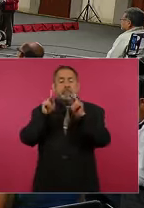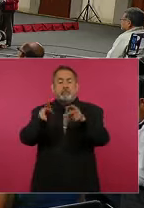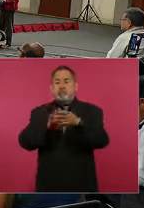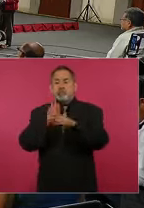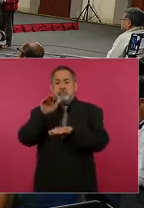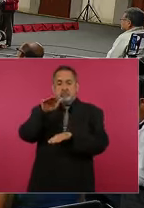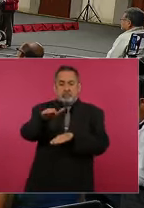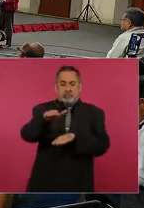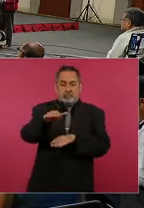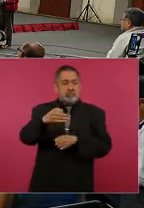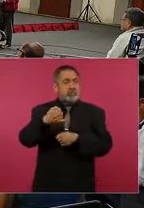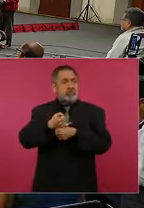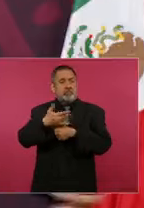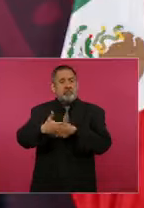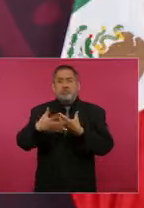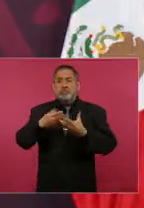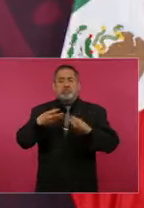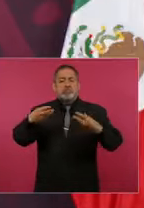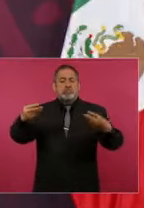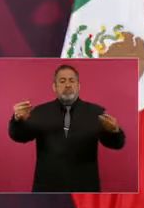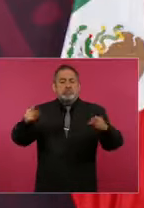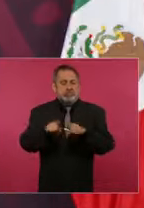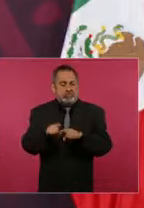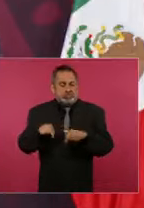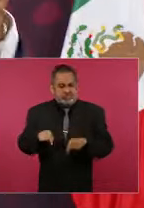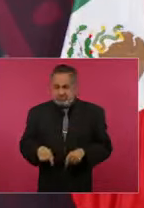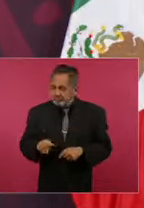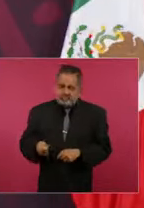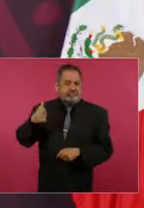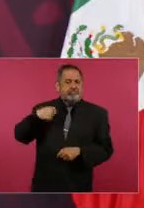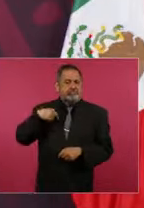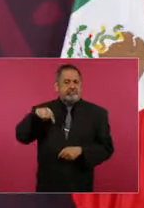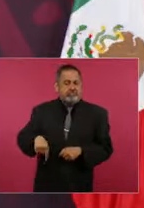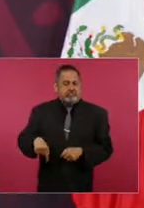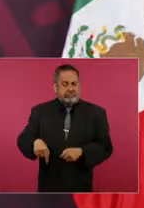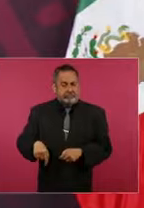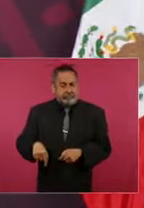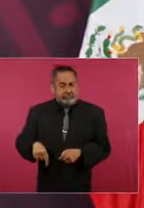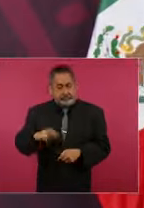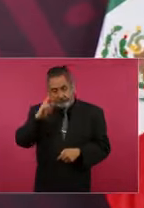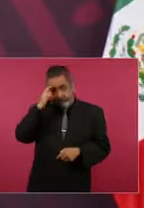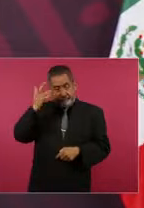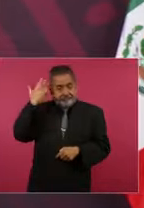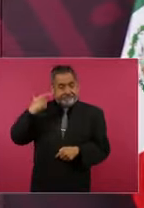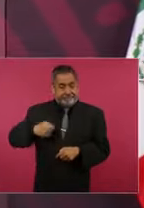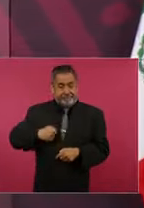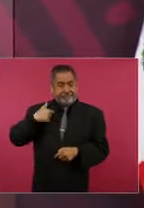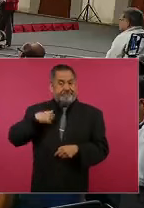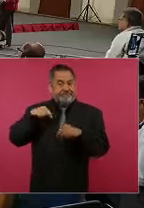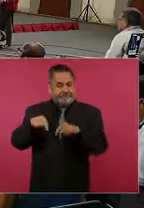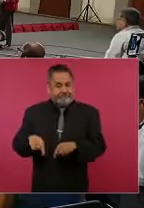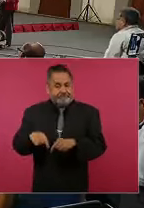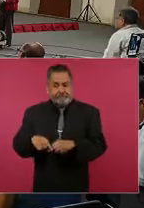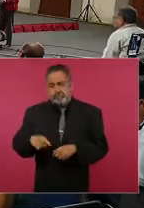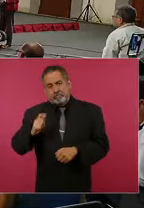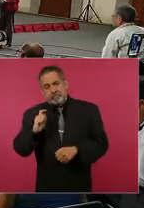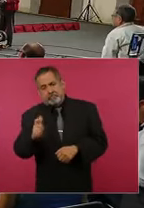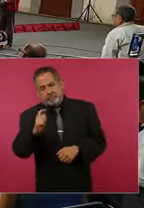que ahora se aplica en todos lados, con la diferencia de que cuando lo creamos no se